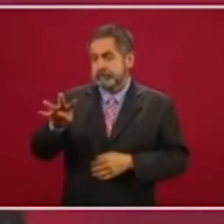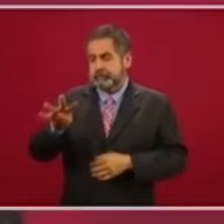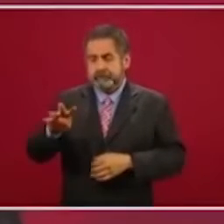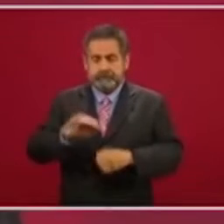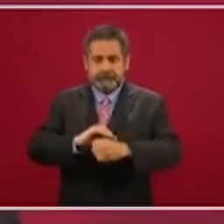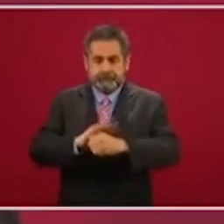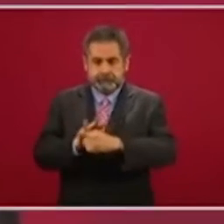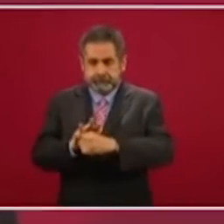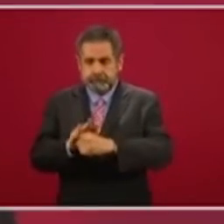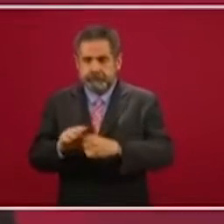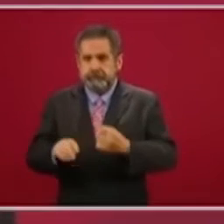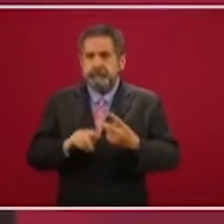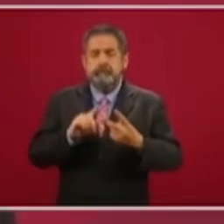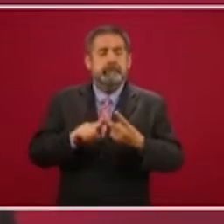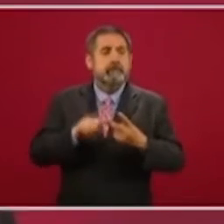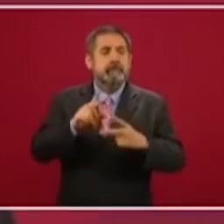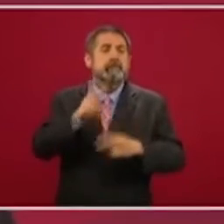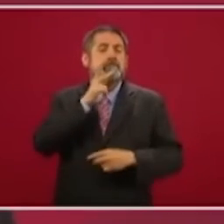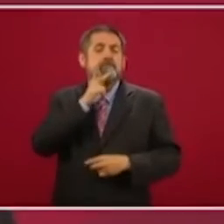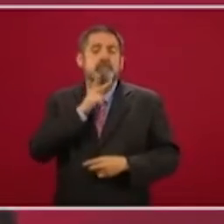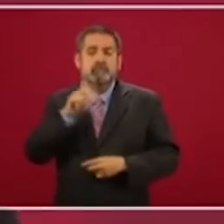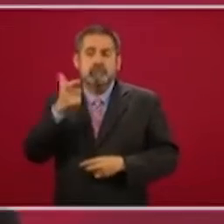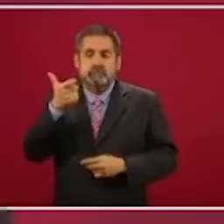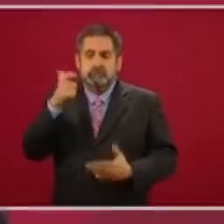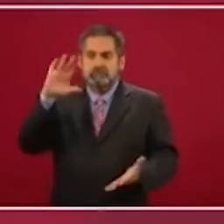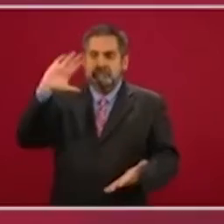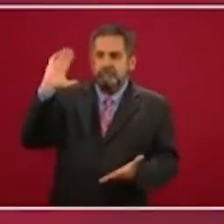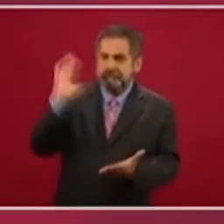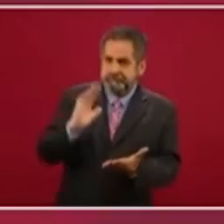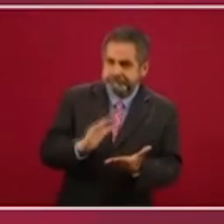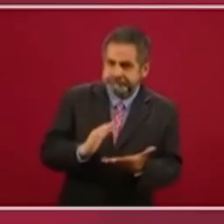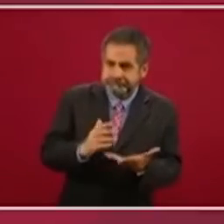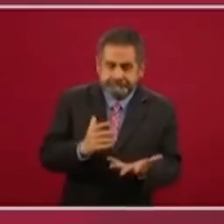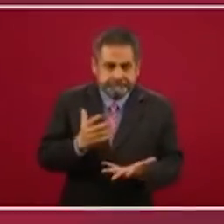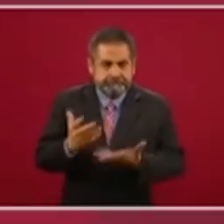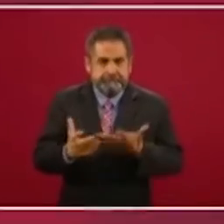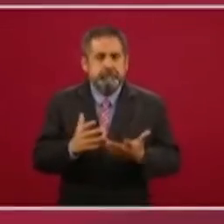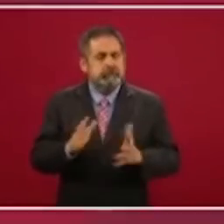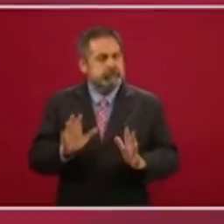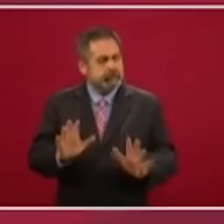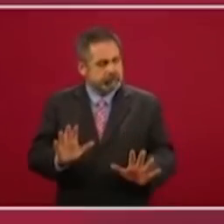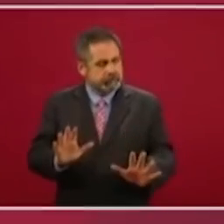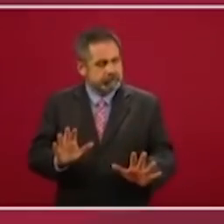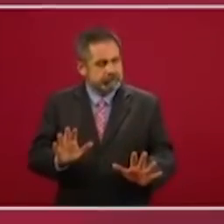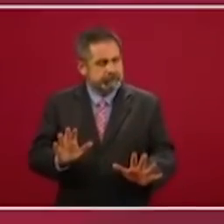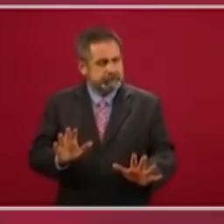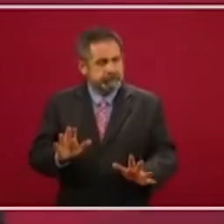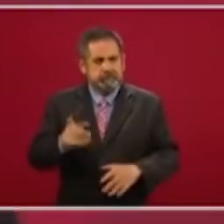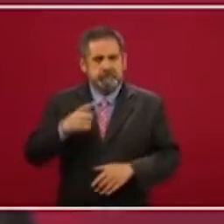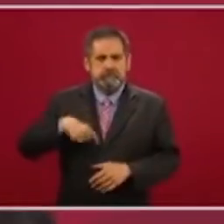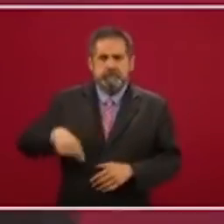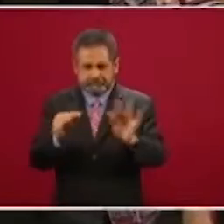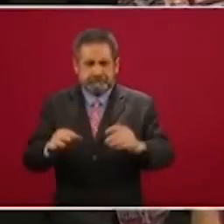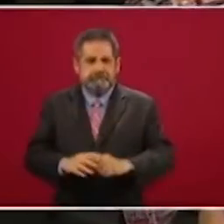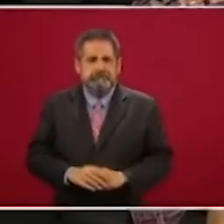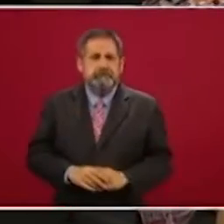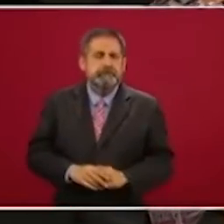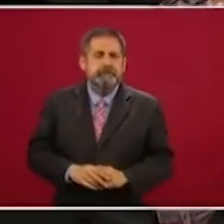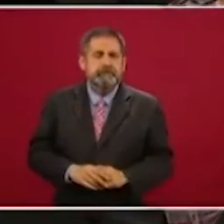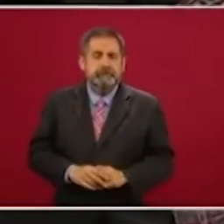el presidente lópez obrador aclaró que en mexico se van a tomar las decisiones pertinentes de acuerdo a su contexto particular